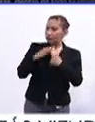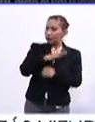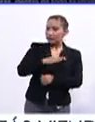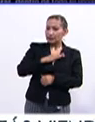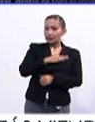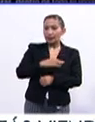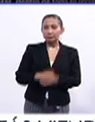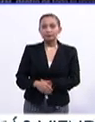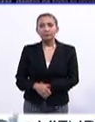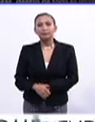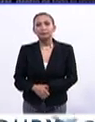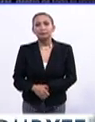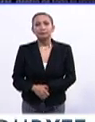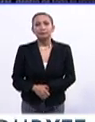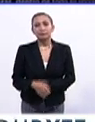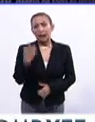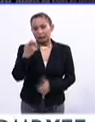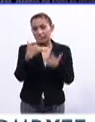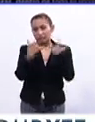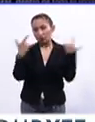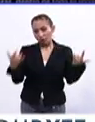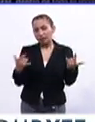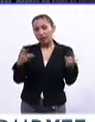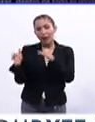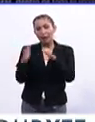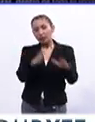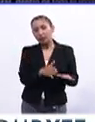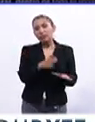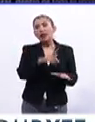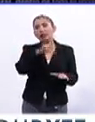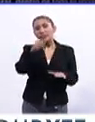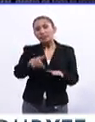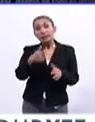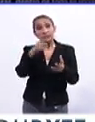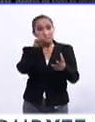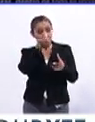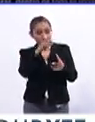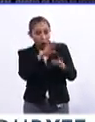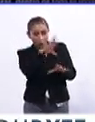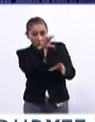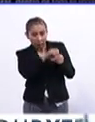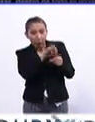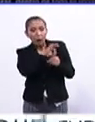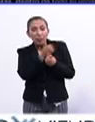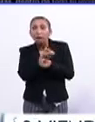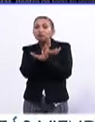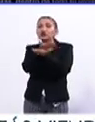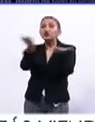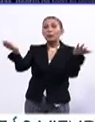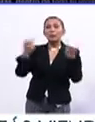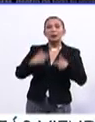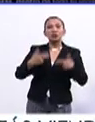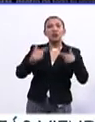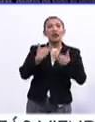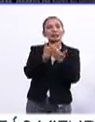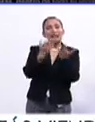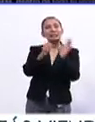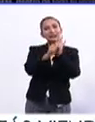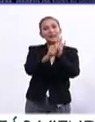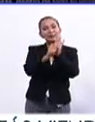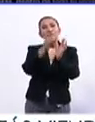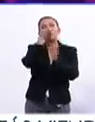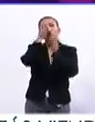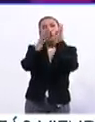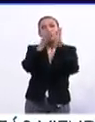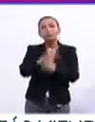felicidad esa es la historia y luego pues al encontrar esa plenitud puede compartirla con los demás y esos son el símbolo de las